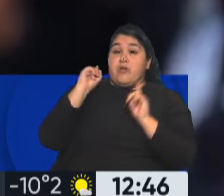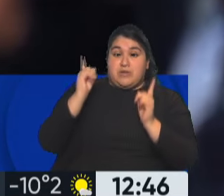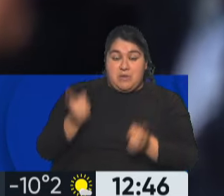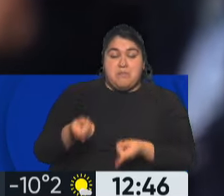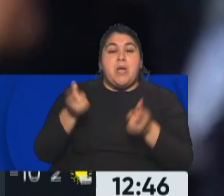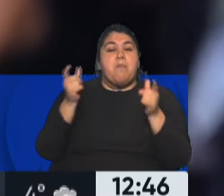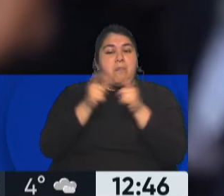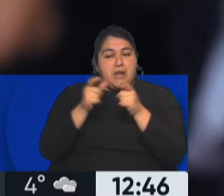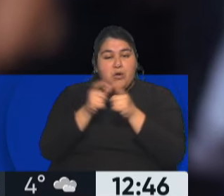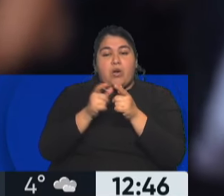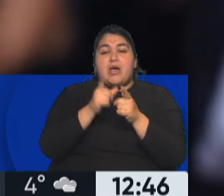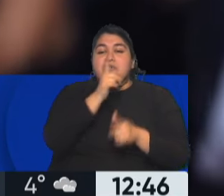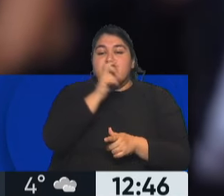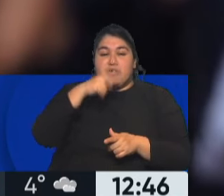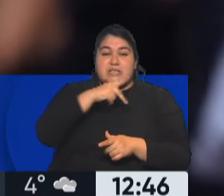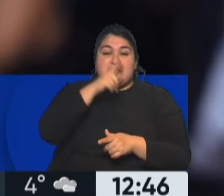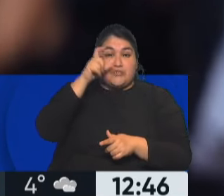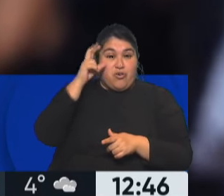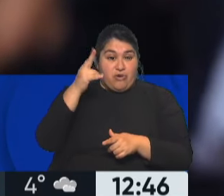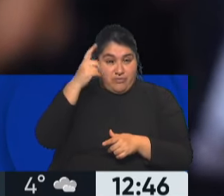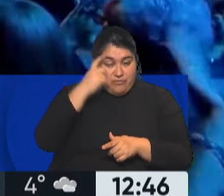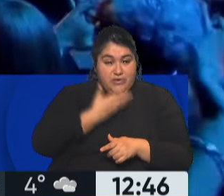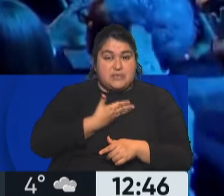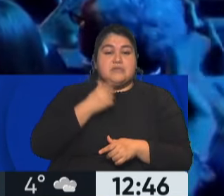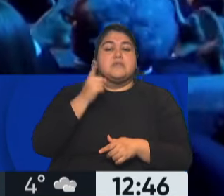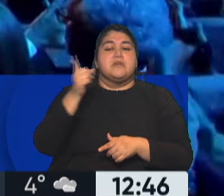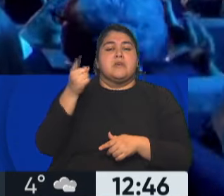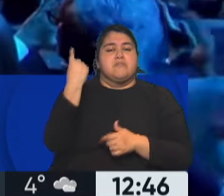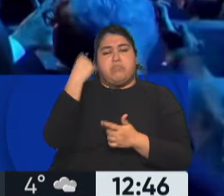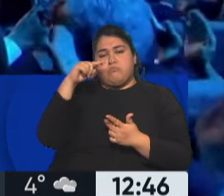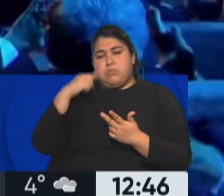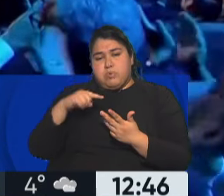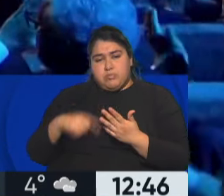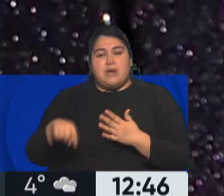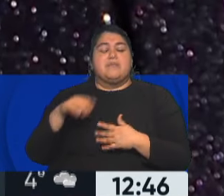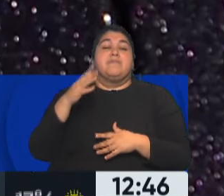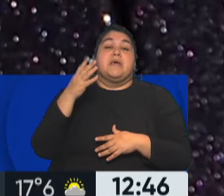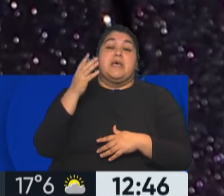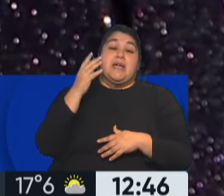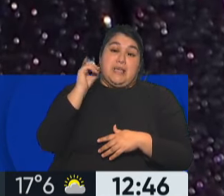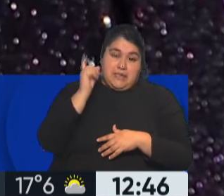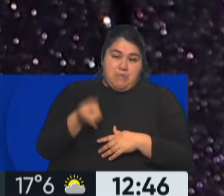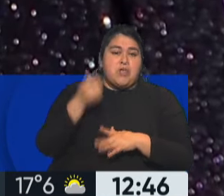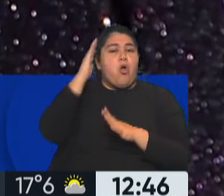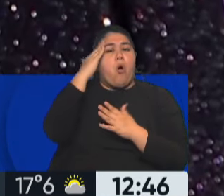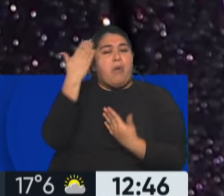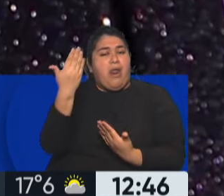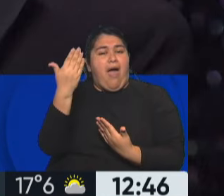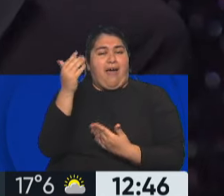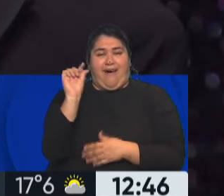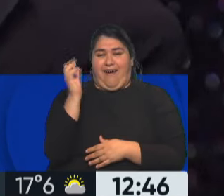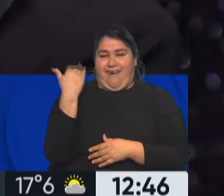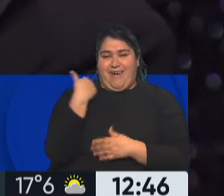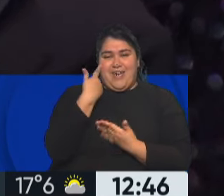película de proyección, con muchas historias destacadas, con Joker, como lo contábamos ayer, pero también con los homenajes, como ocurrió con